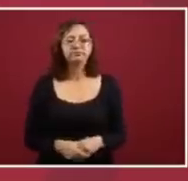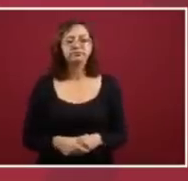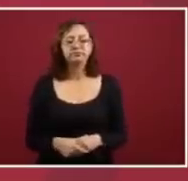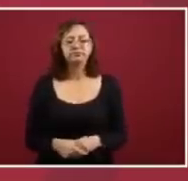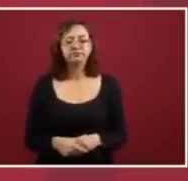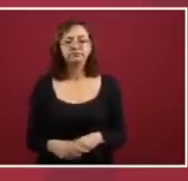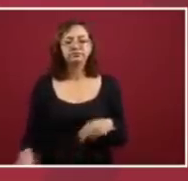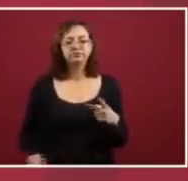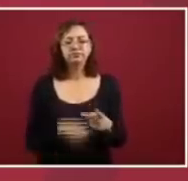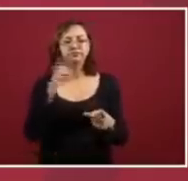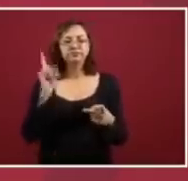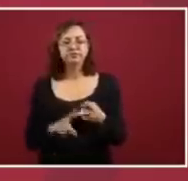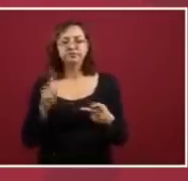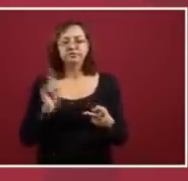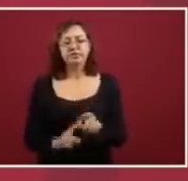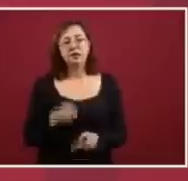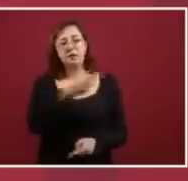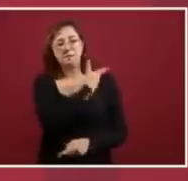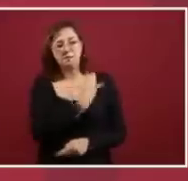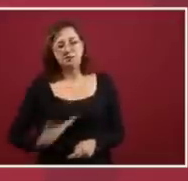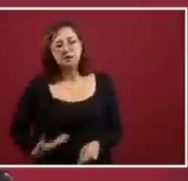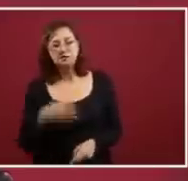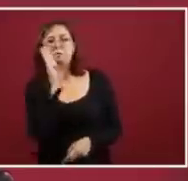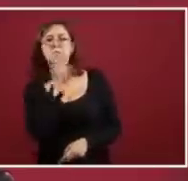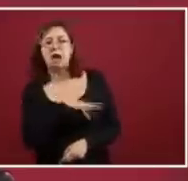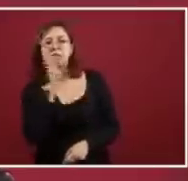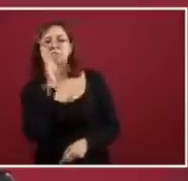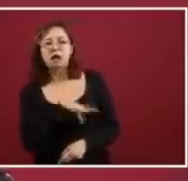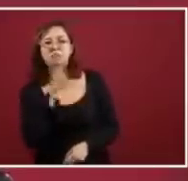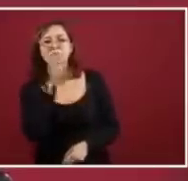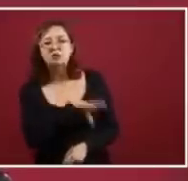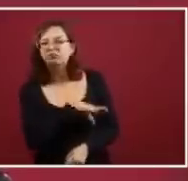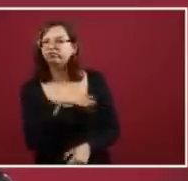modificar lo de la revocación del mandato?